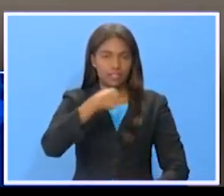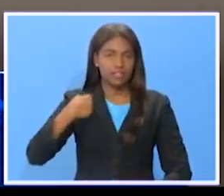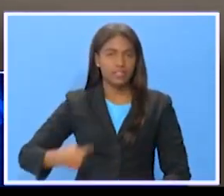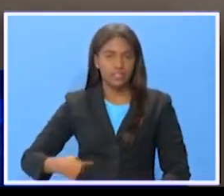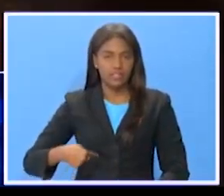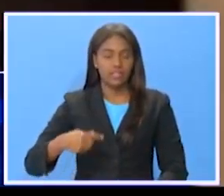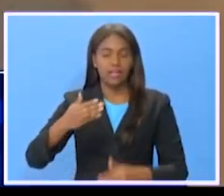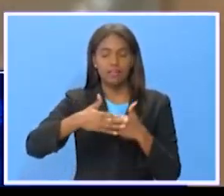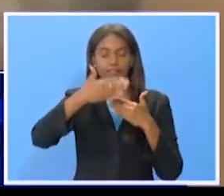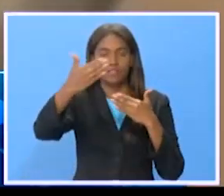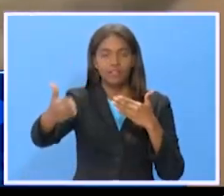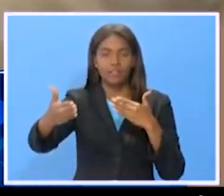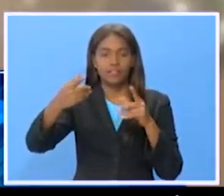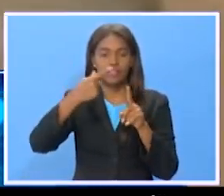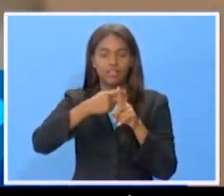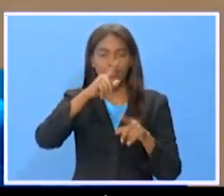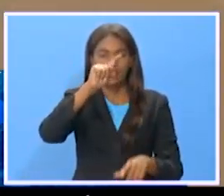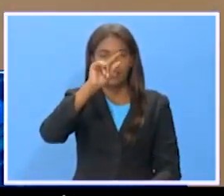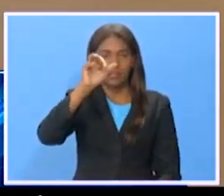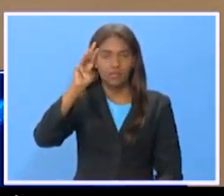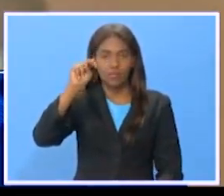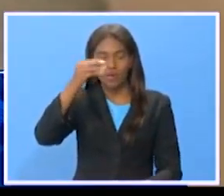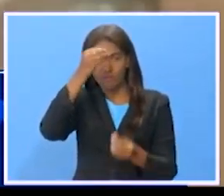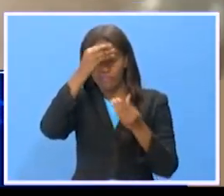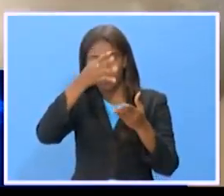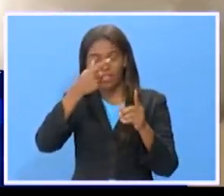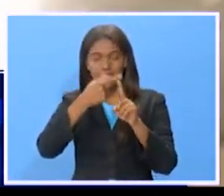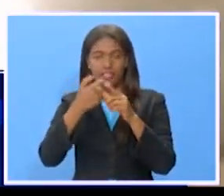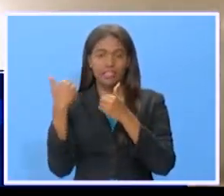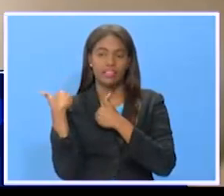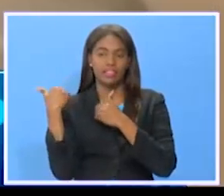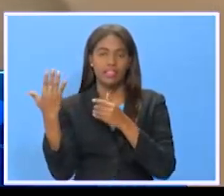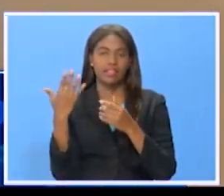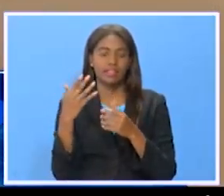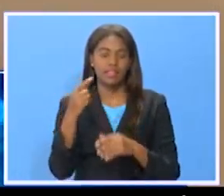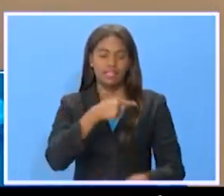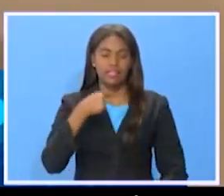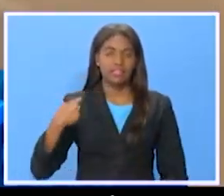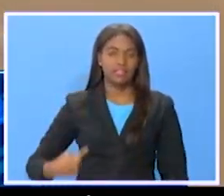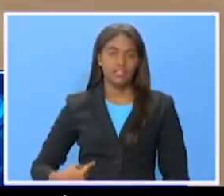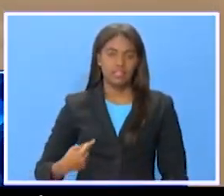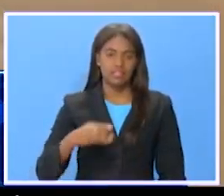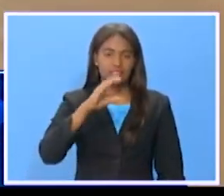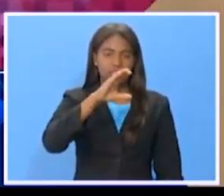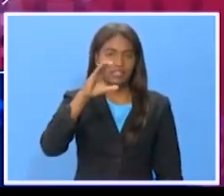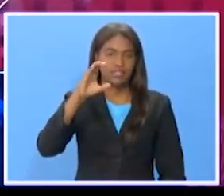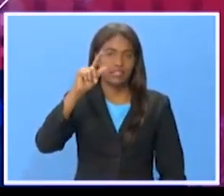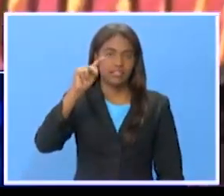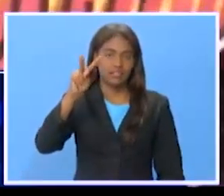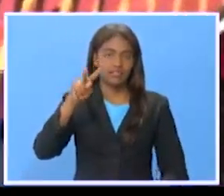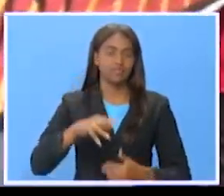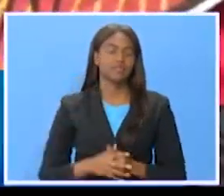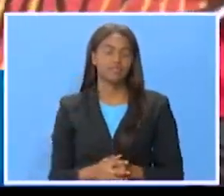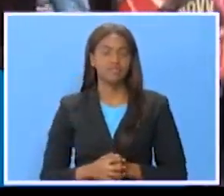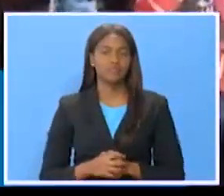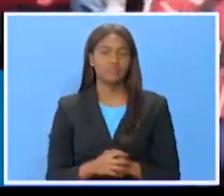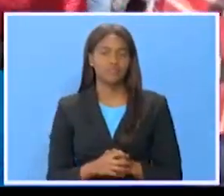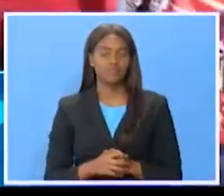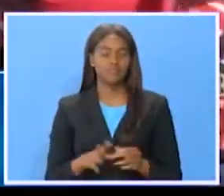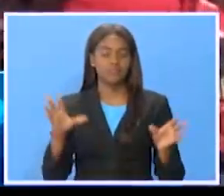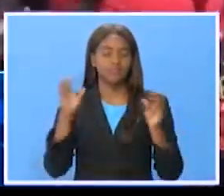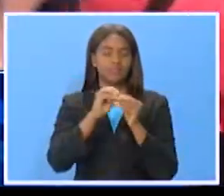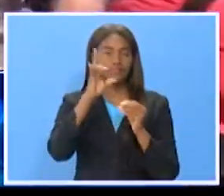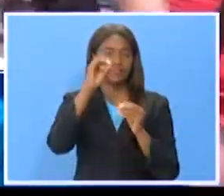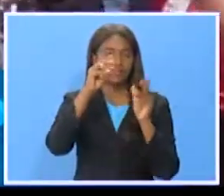al otro lado del estrecho de Taiwán, según señaló la televisora estatal china CCTV. Unas